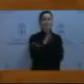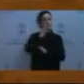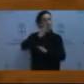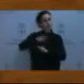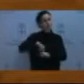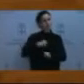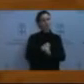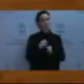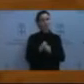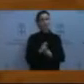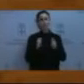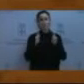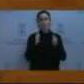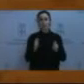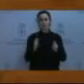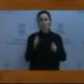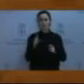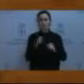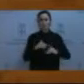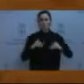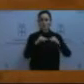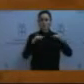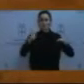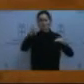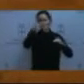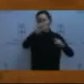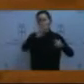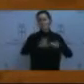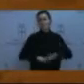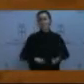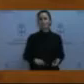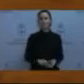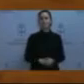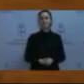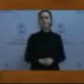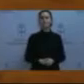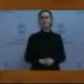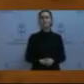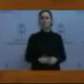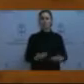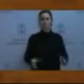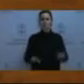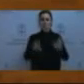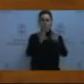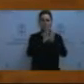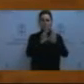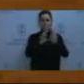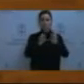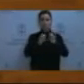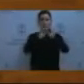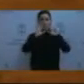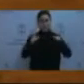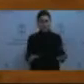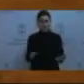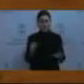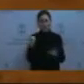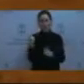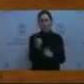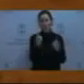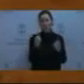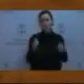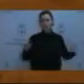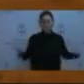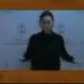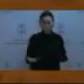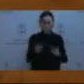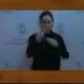y otorgan los mismos derechos que a sus cónyuges. Se trata de una ley que, obviamente, necesita de un impulso